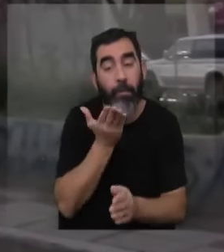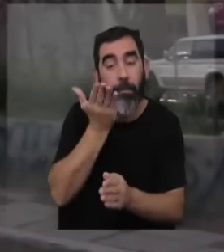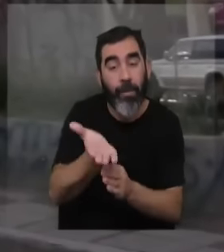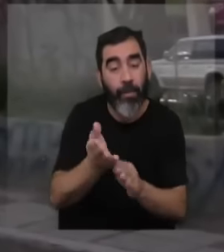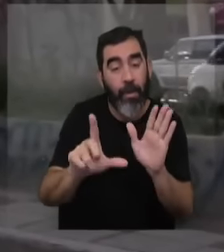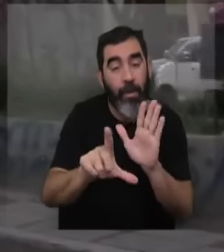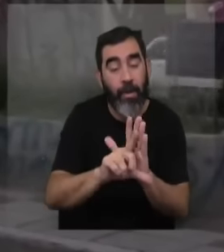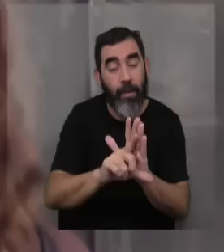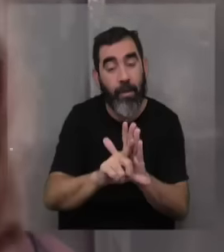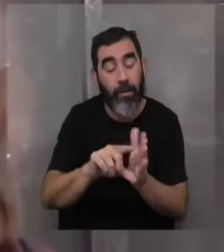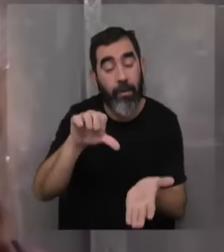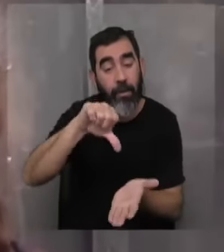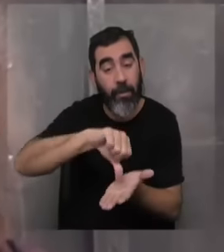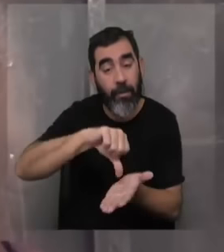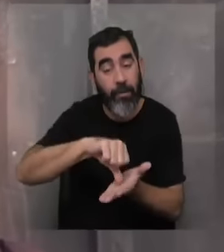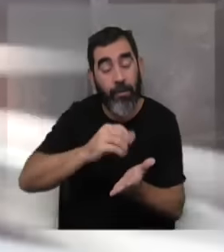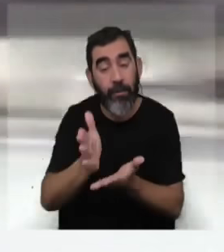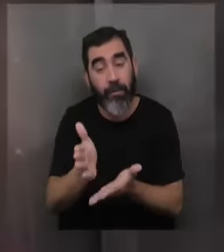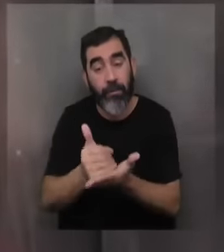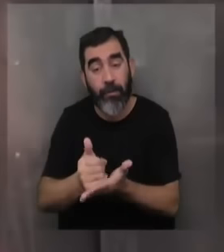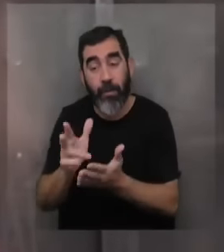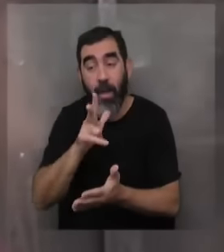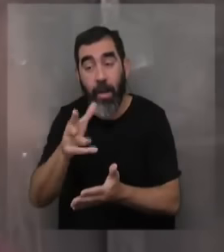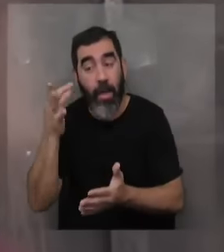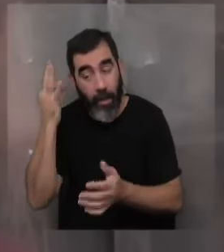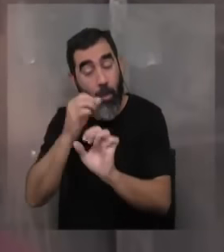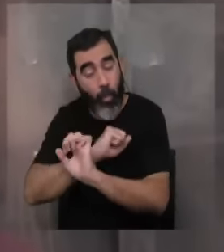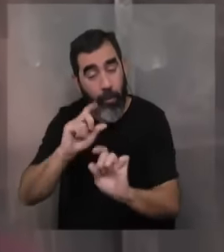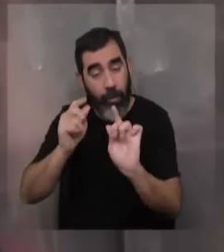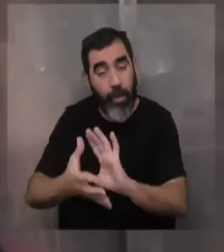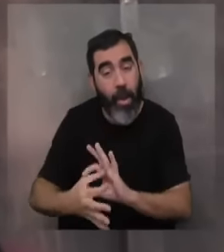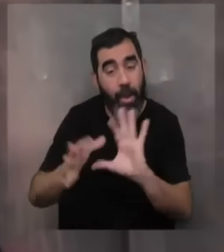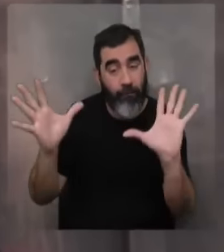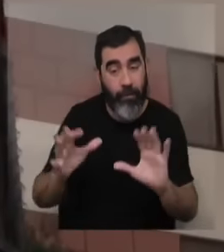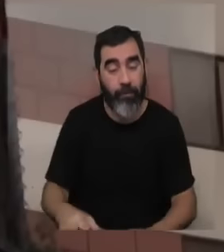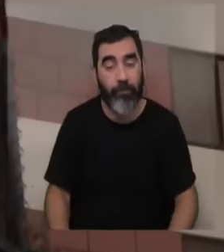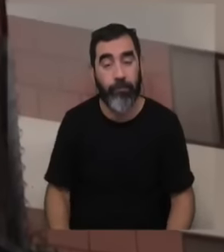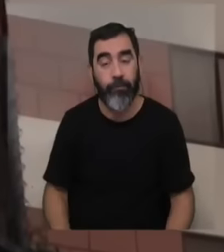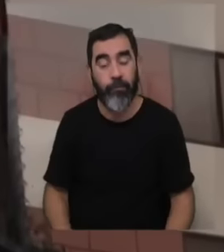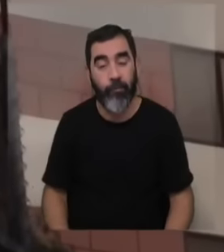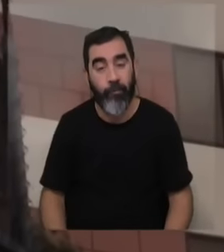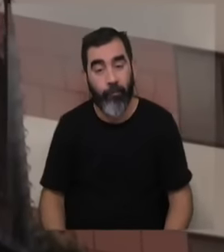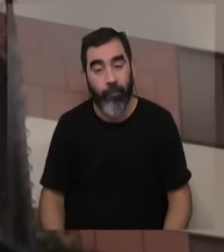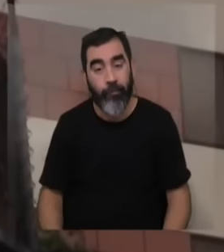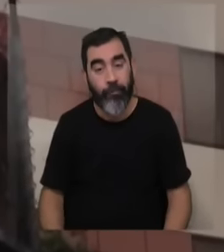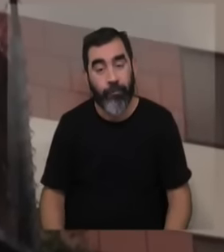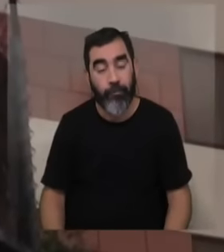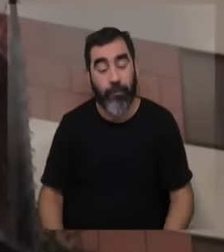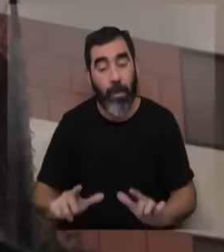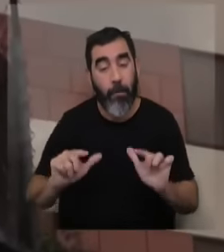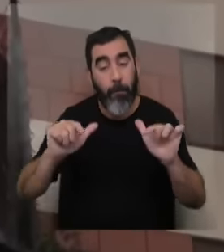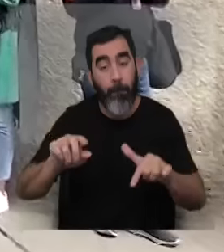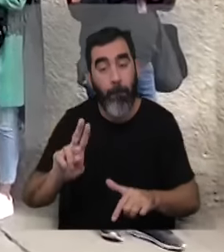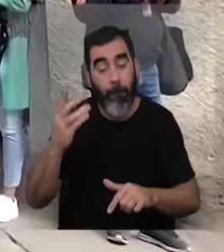la ley de residencia por ser extranjeras Y de esa manera la hija también pueda salir de la cárcel mediante la expulsión del país si bien el embajador de